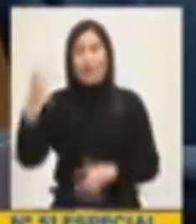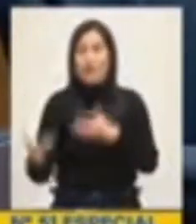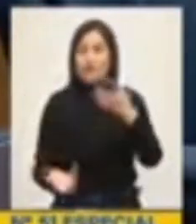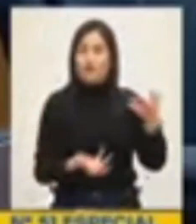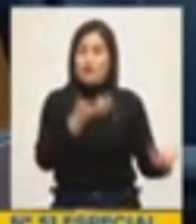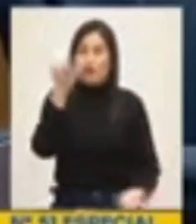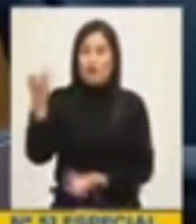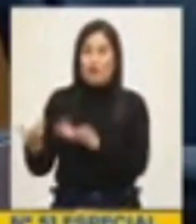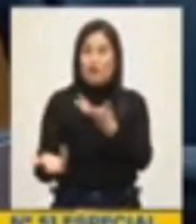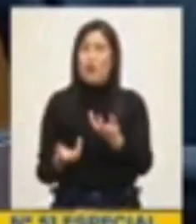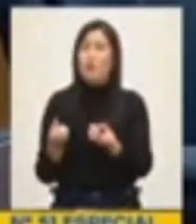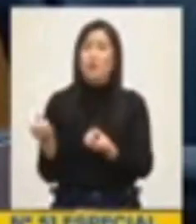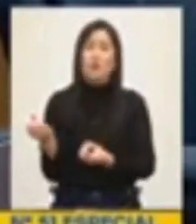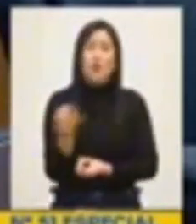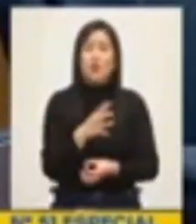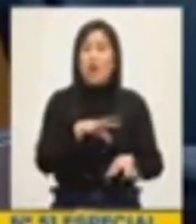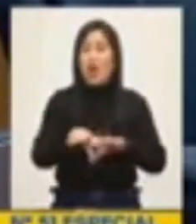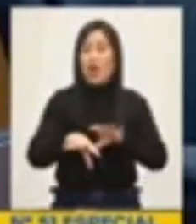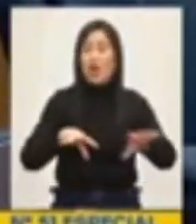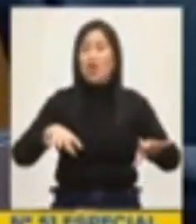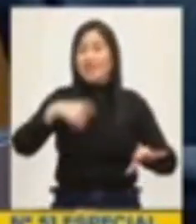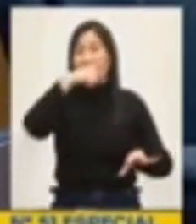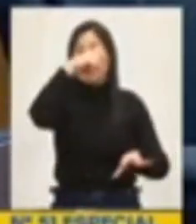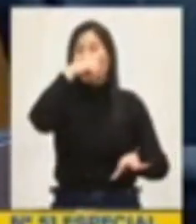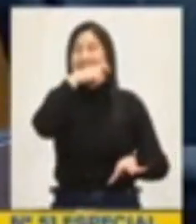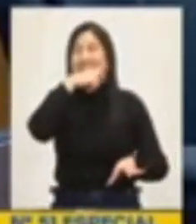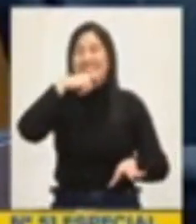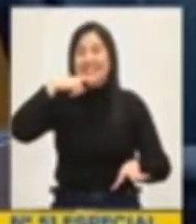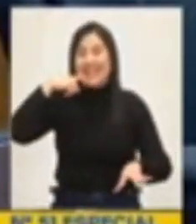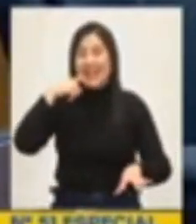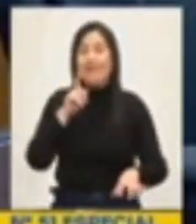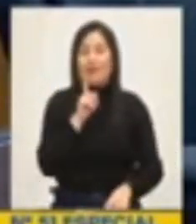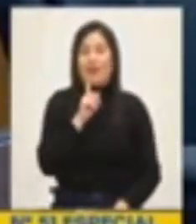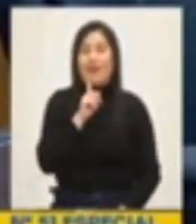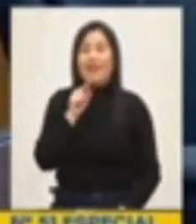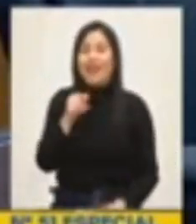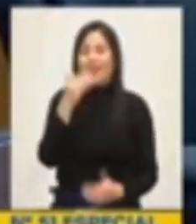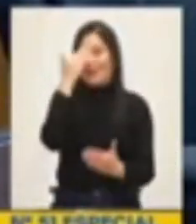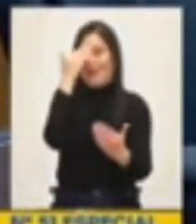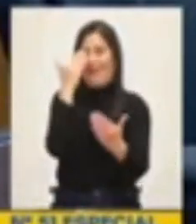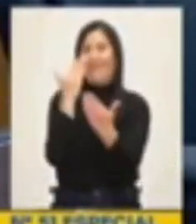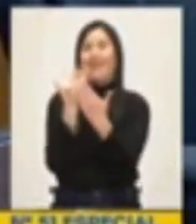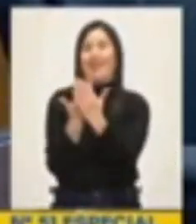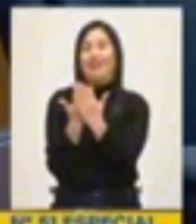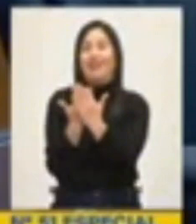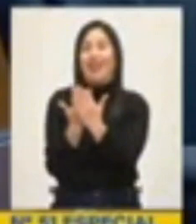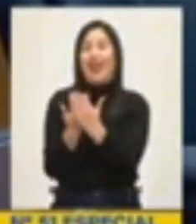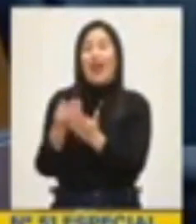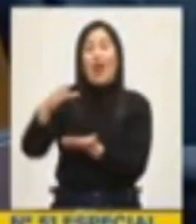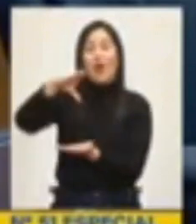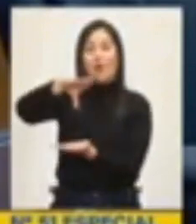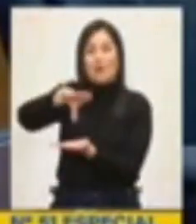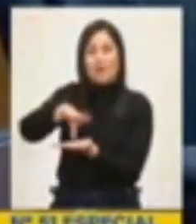gran cantidad de materia seca que vamos a tener. Es la manera de enfrentar a un país